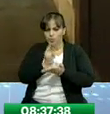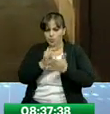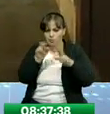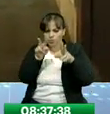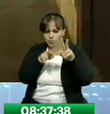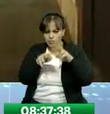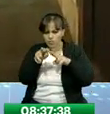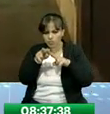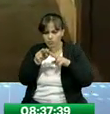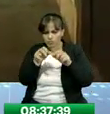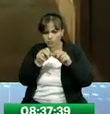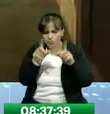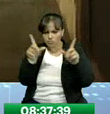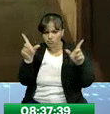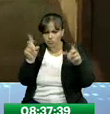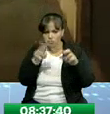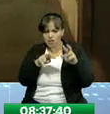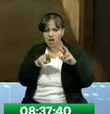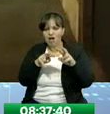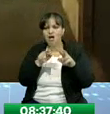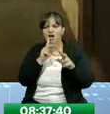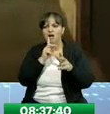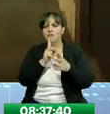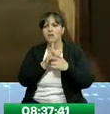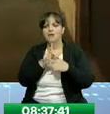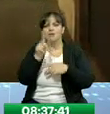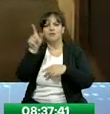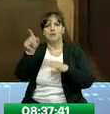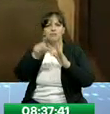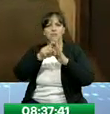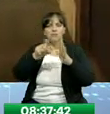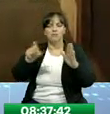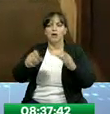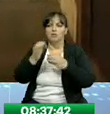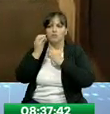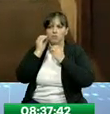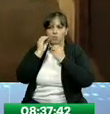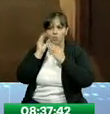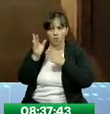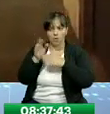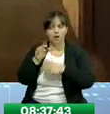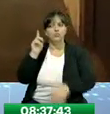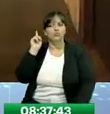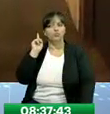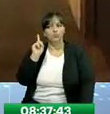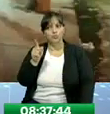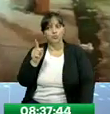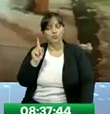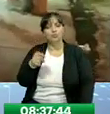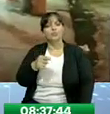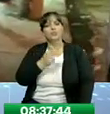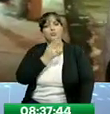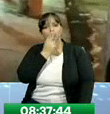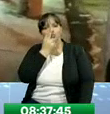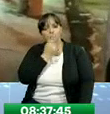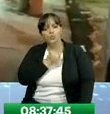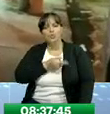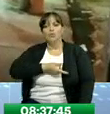clausura irán a firmar un acta de compromiso posterior a los días de clausura que establece la ordenanza